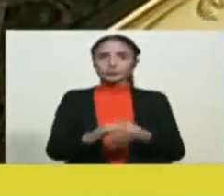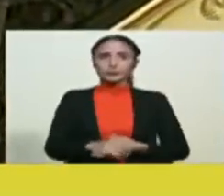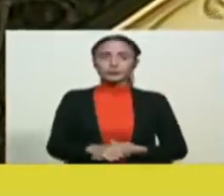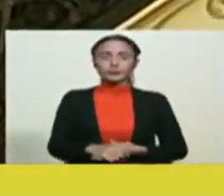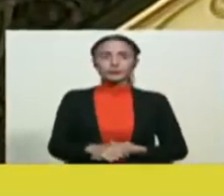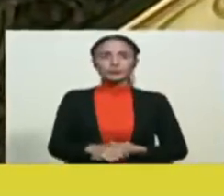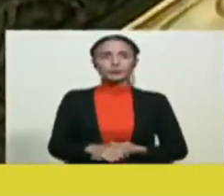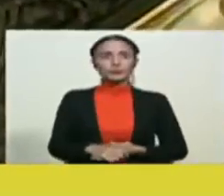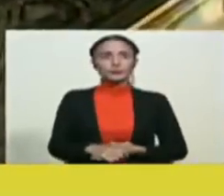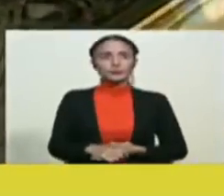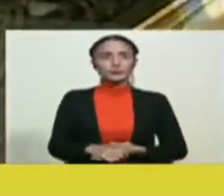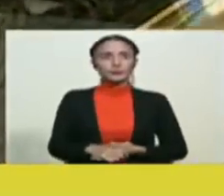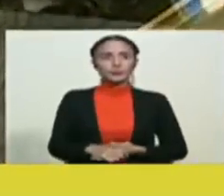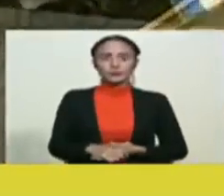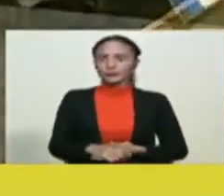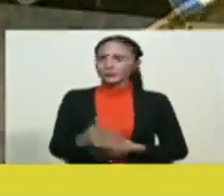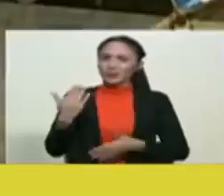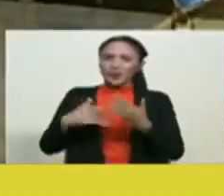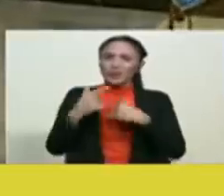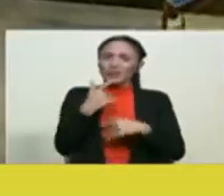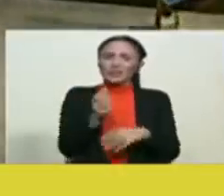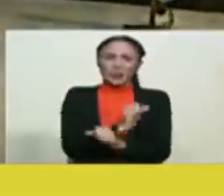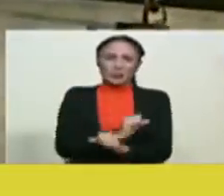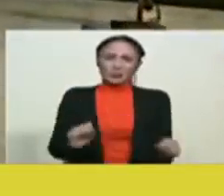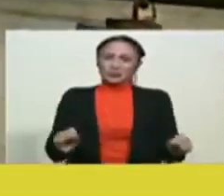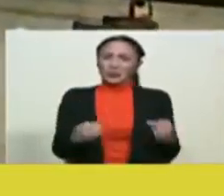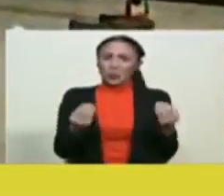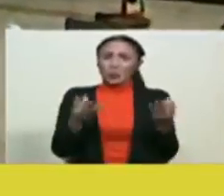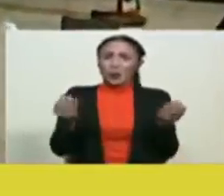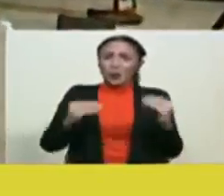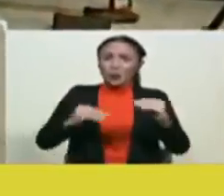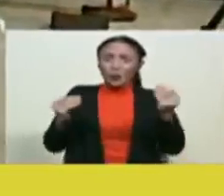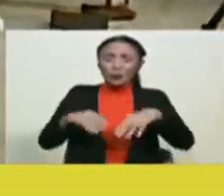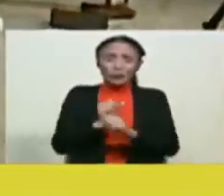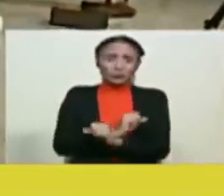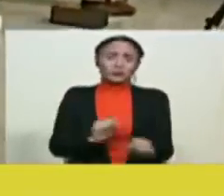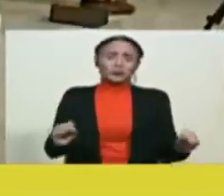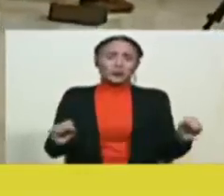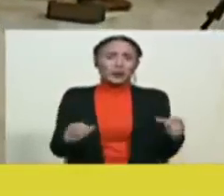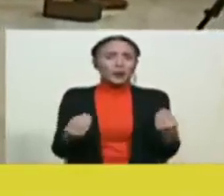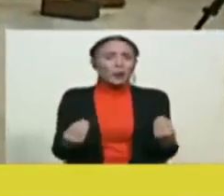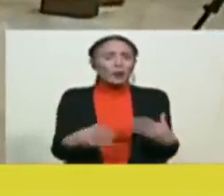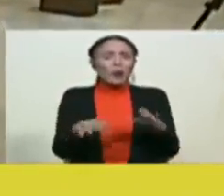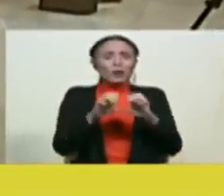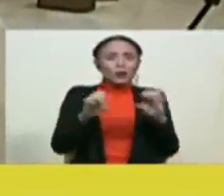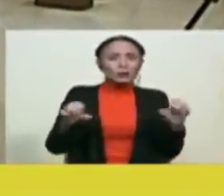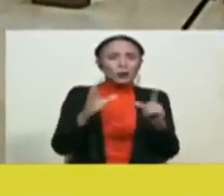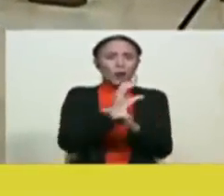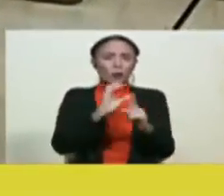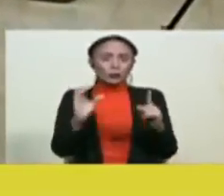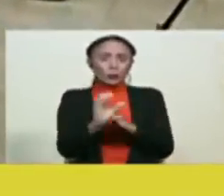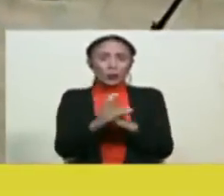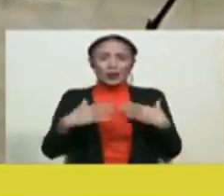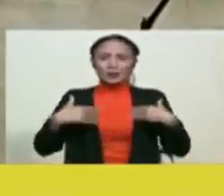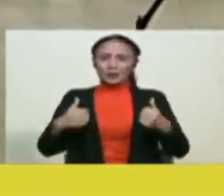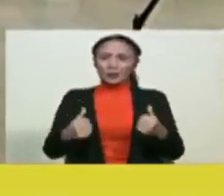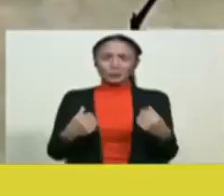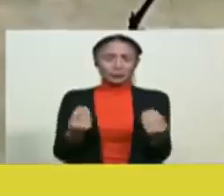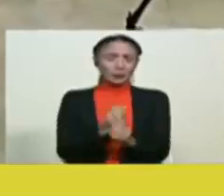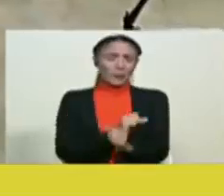su momento muchos decían que era imposible los sueños de llevar educación cultura salud